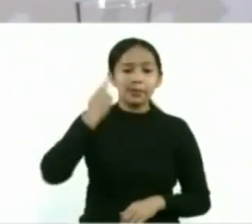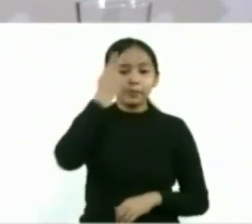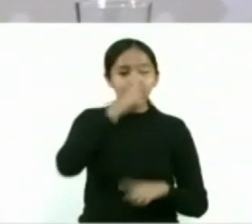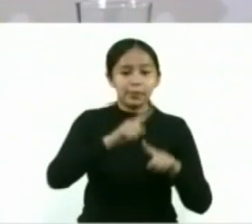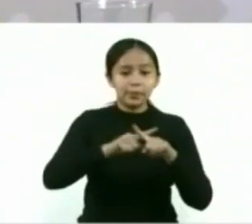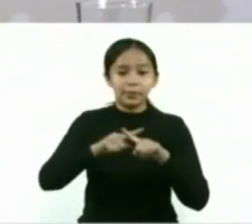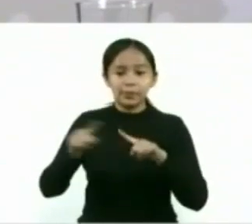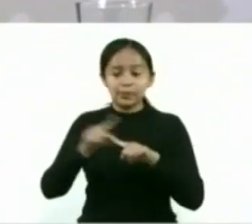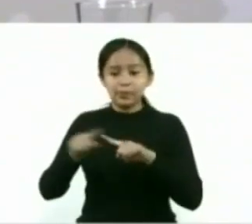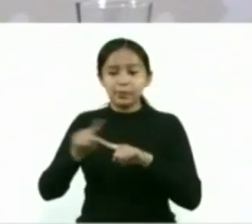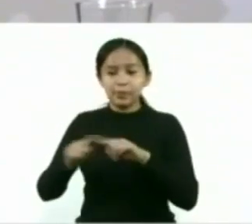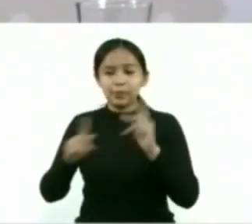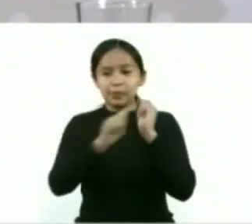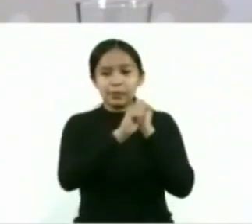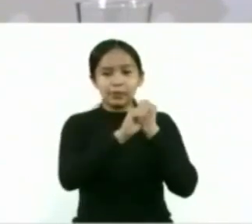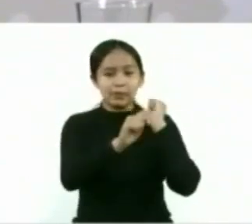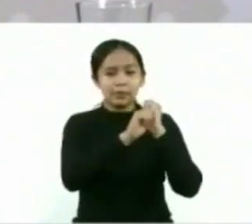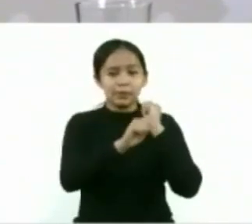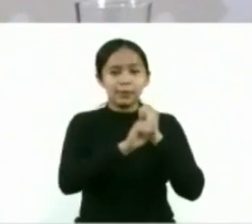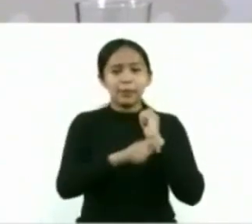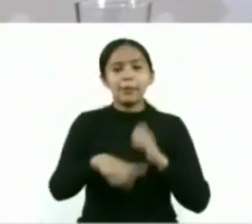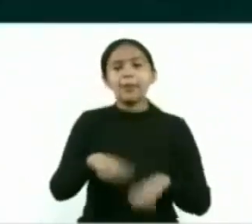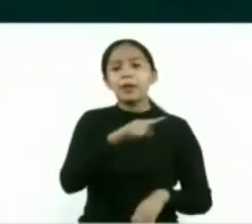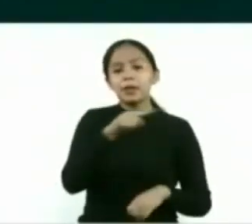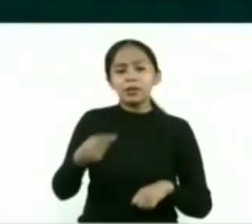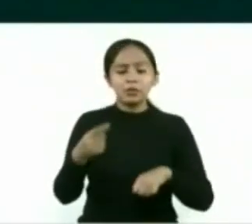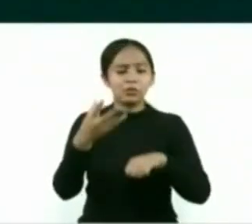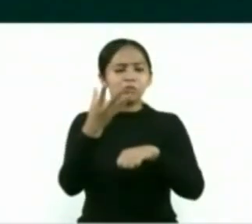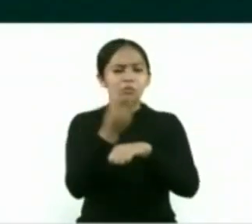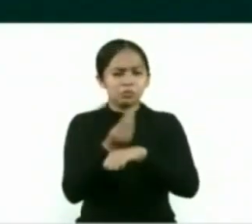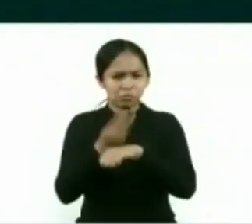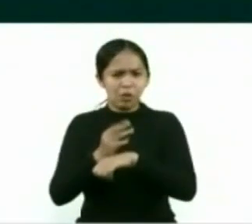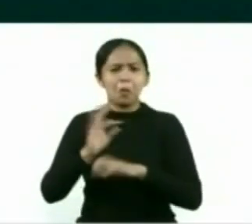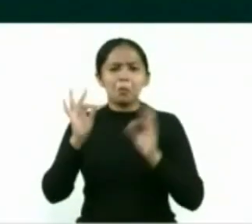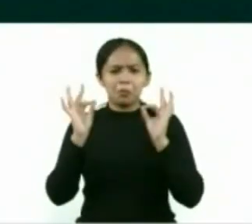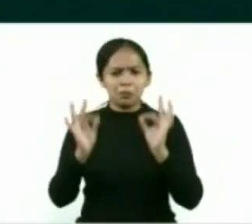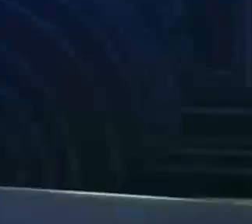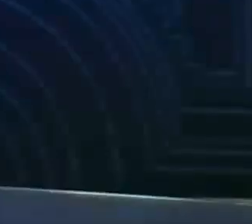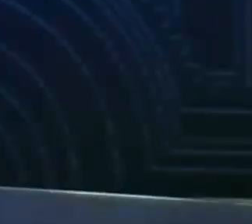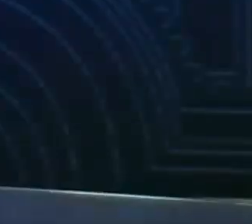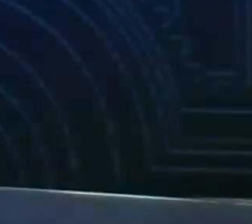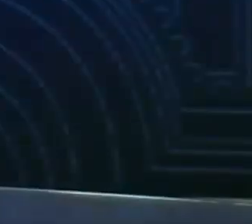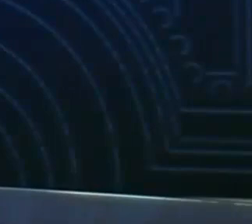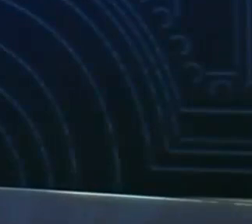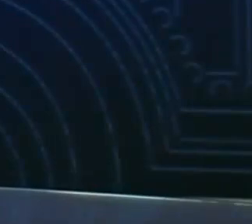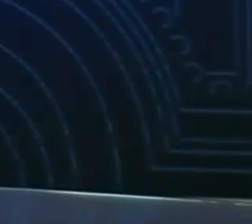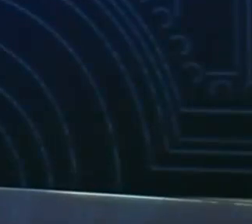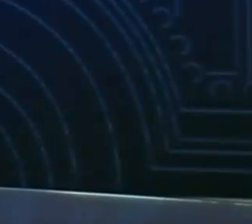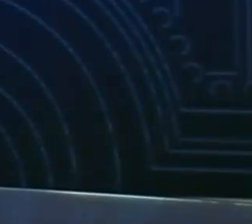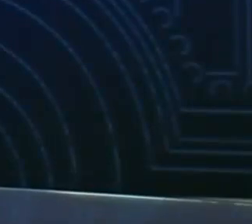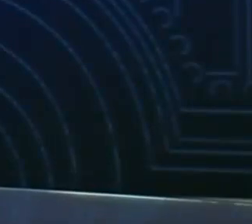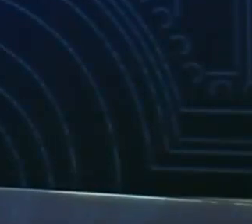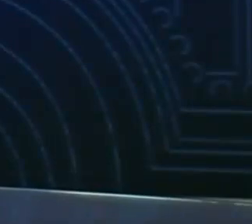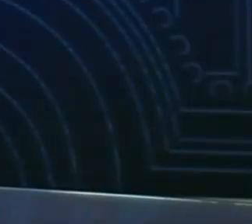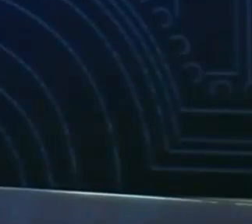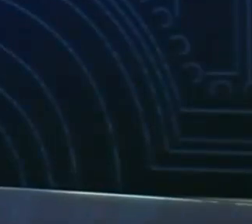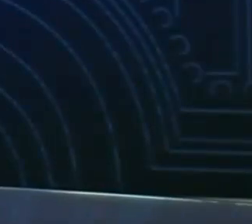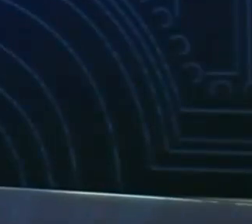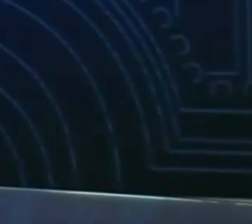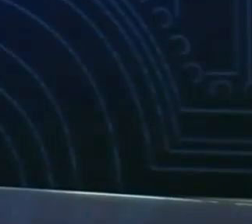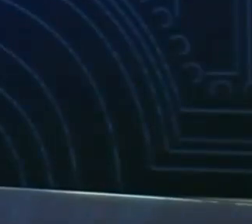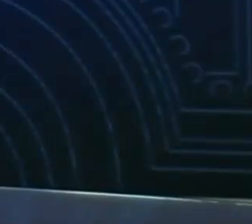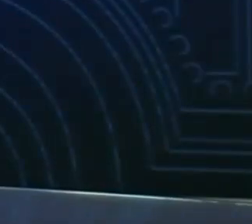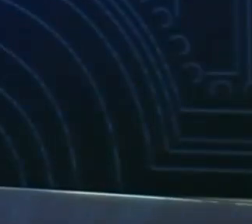tienen que ver con seguridad, calidad de servicio, mantenimiento y capacitación. Y bueno, pues con este aumento, el precio